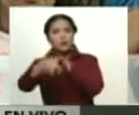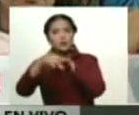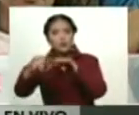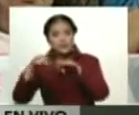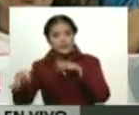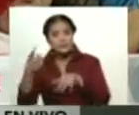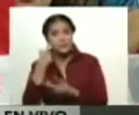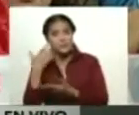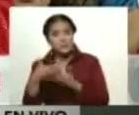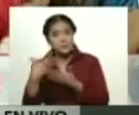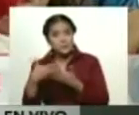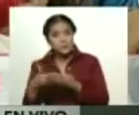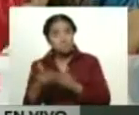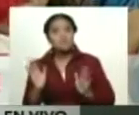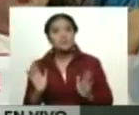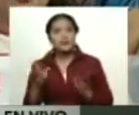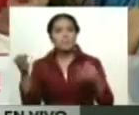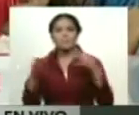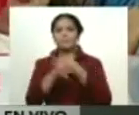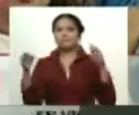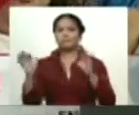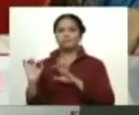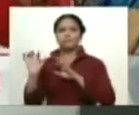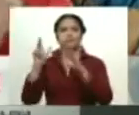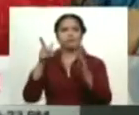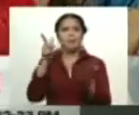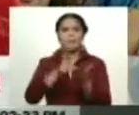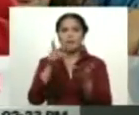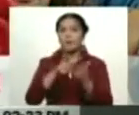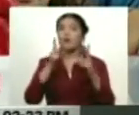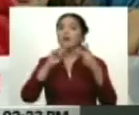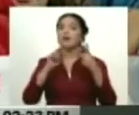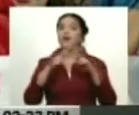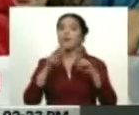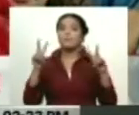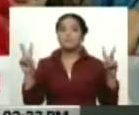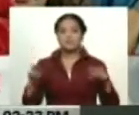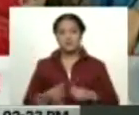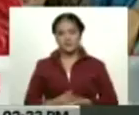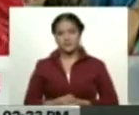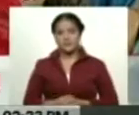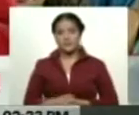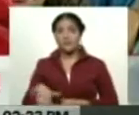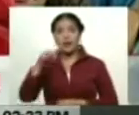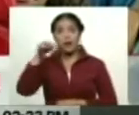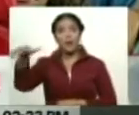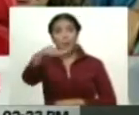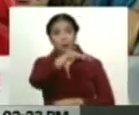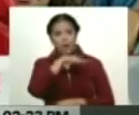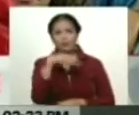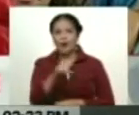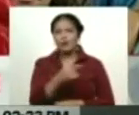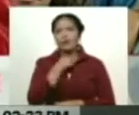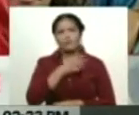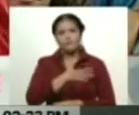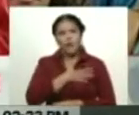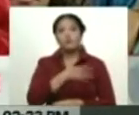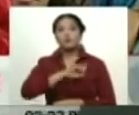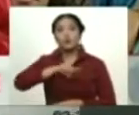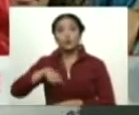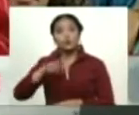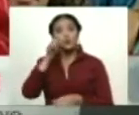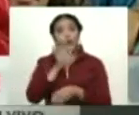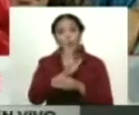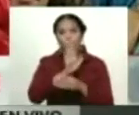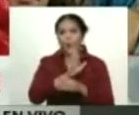y extraordinaria la participación y la paz que hay en esos municipios. El pueblo está agradecido de eso, de que lo estemos protegiendo